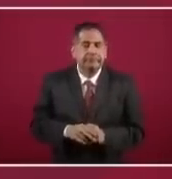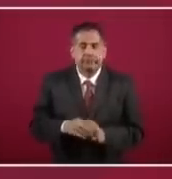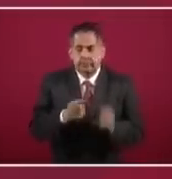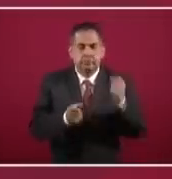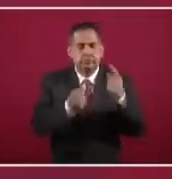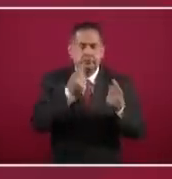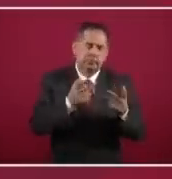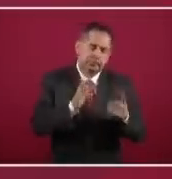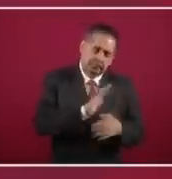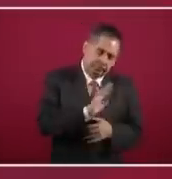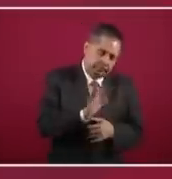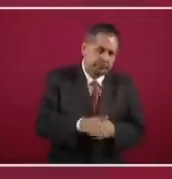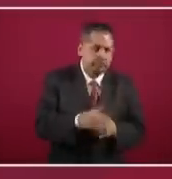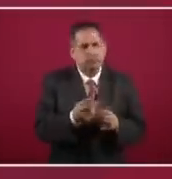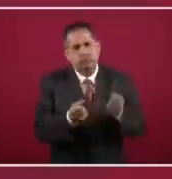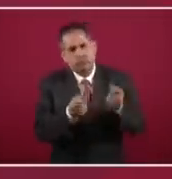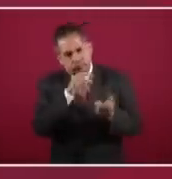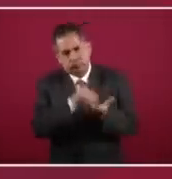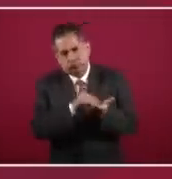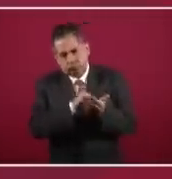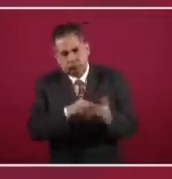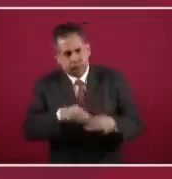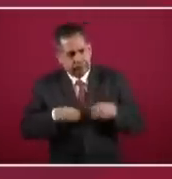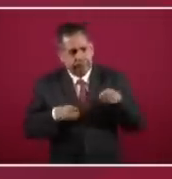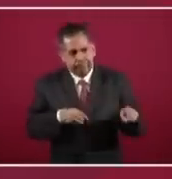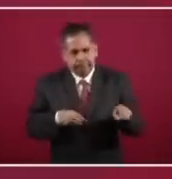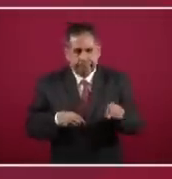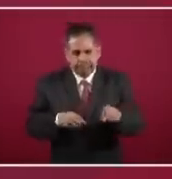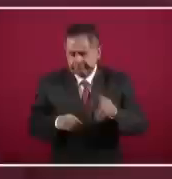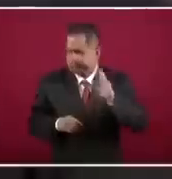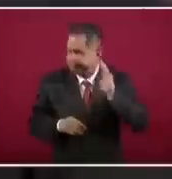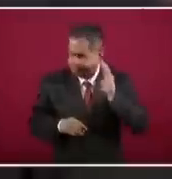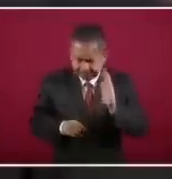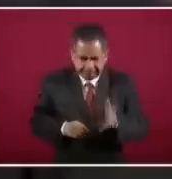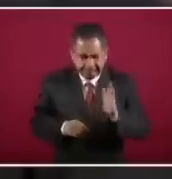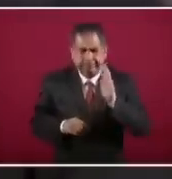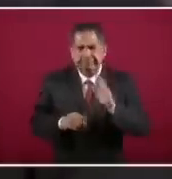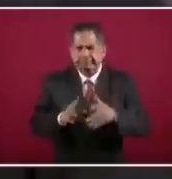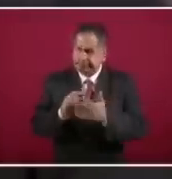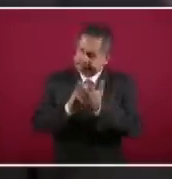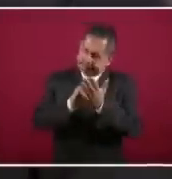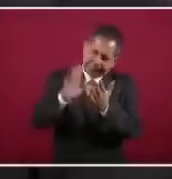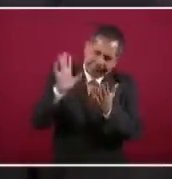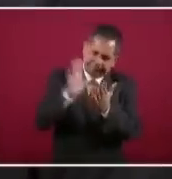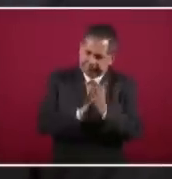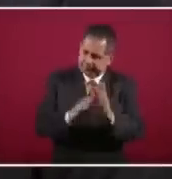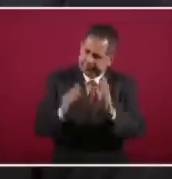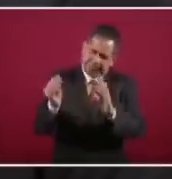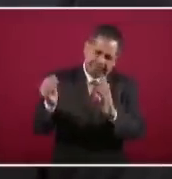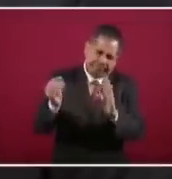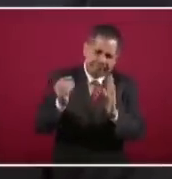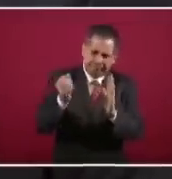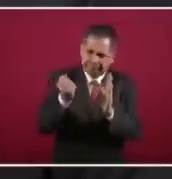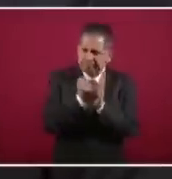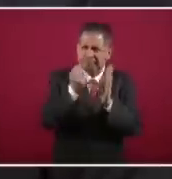unos fallecidos, otros con vida, que han dejado por escrito